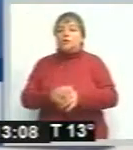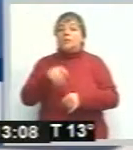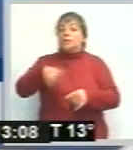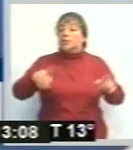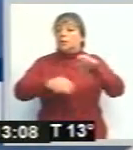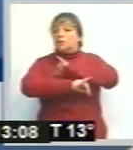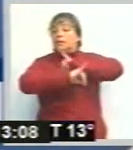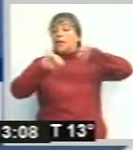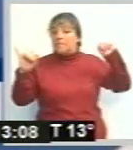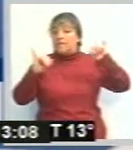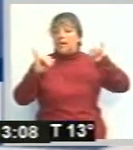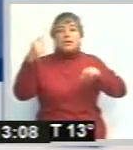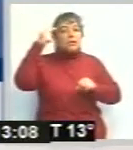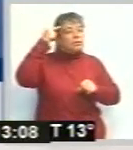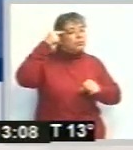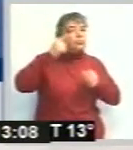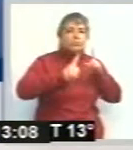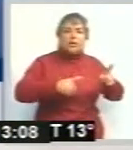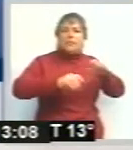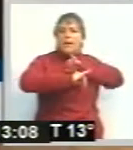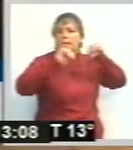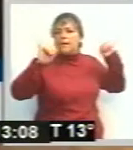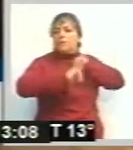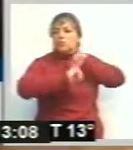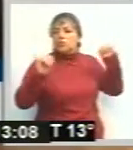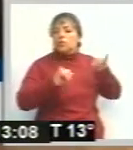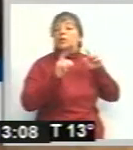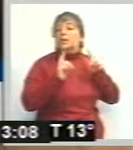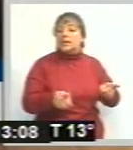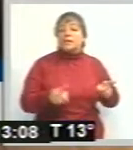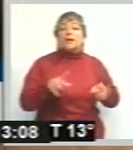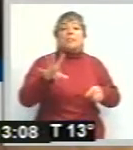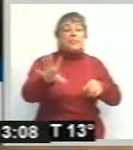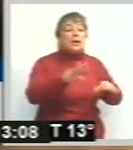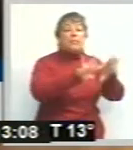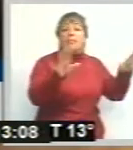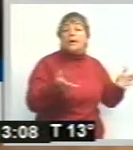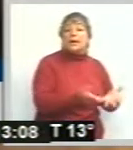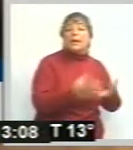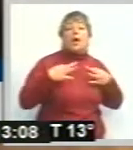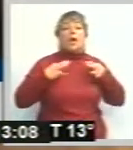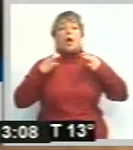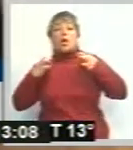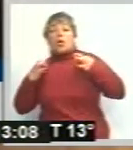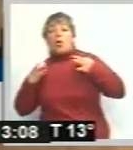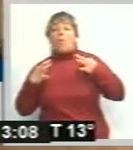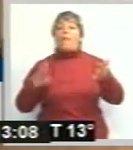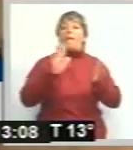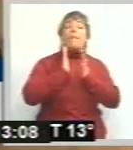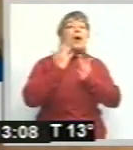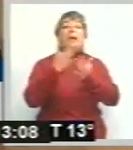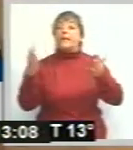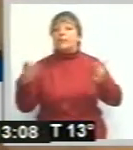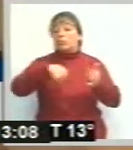campaña de concientización y difusión. Y aparte una colecta de ropa, juguetes y libros para llevar a Tartagal. Nosotros como grupo de